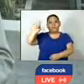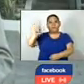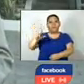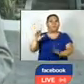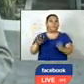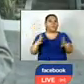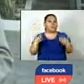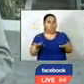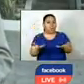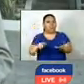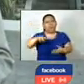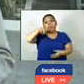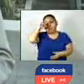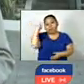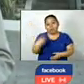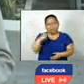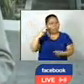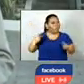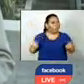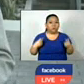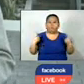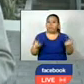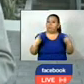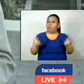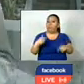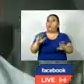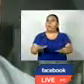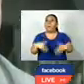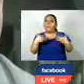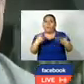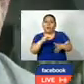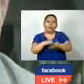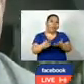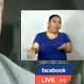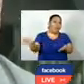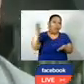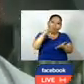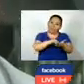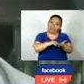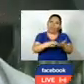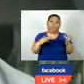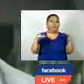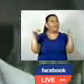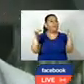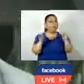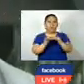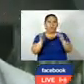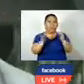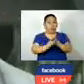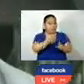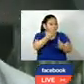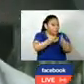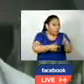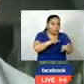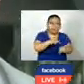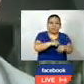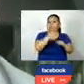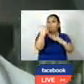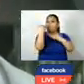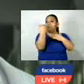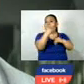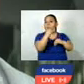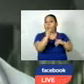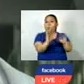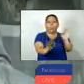por lo que el trabajo debe agilizarse para que no se repitan los hechos donde los casos prescribieron y queden